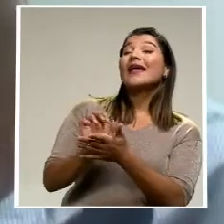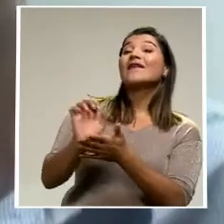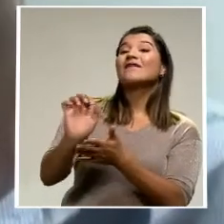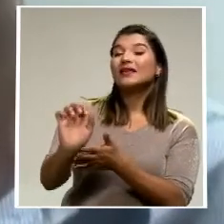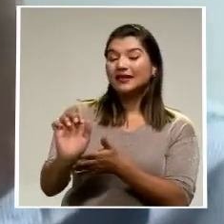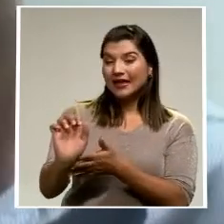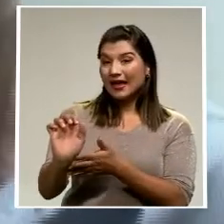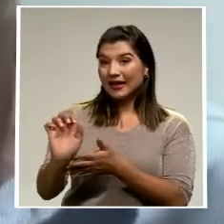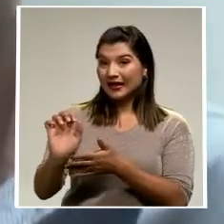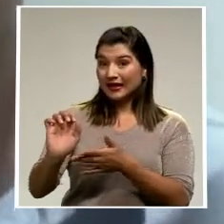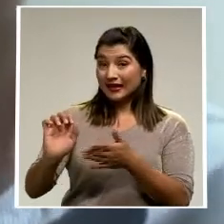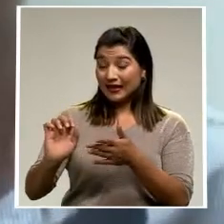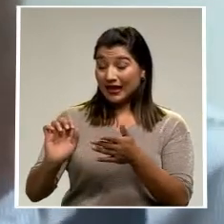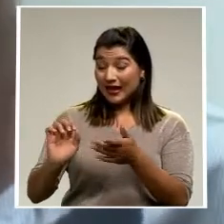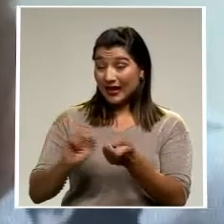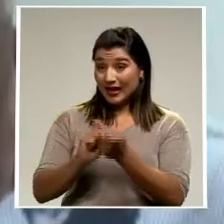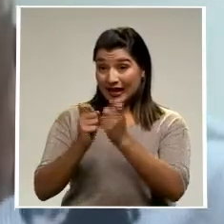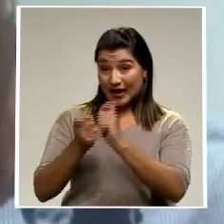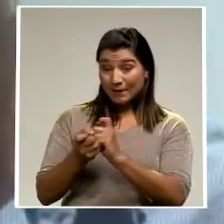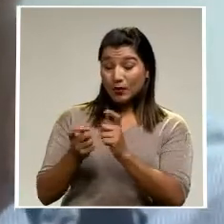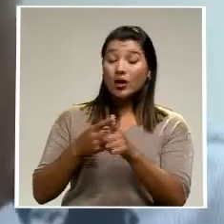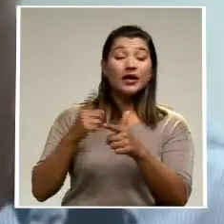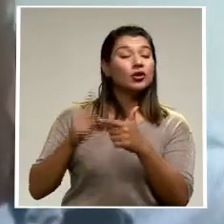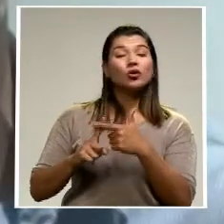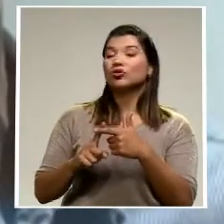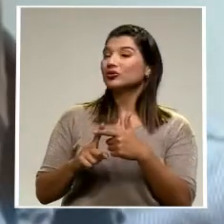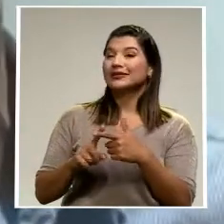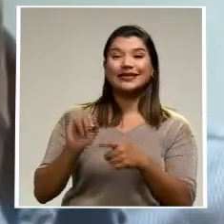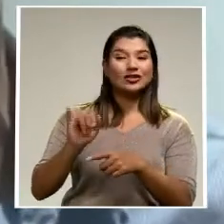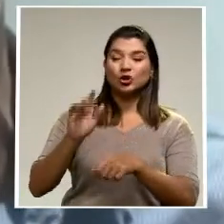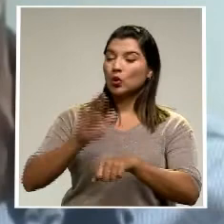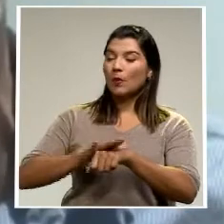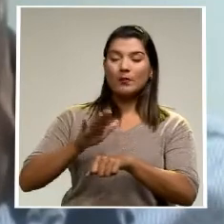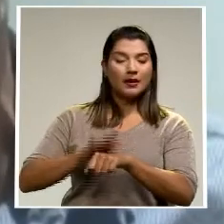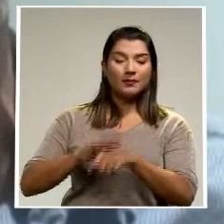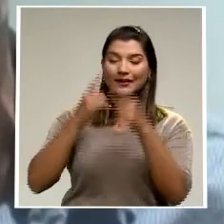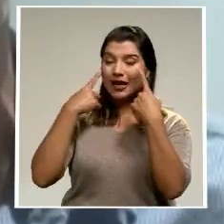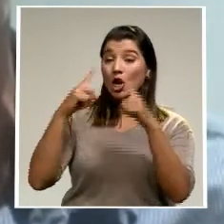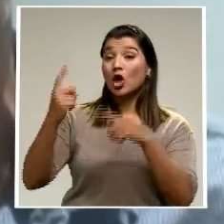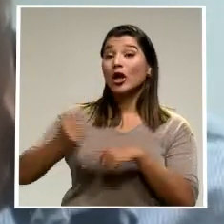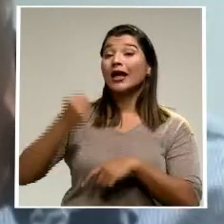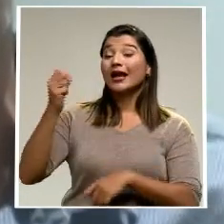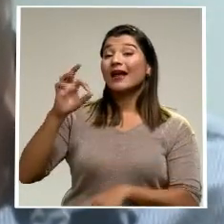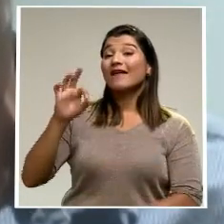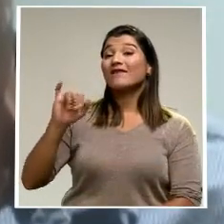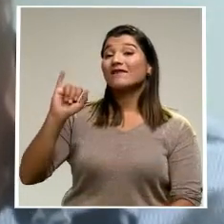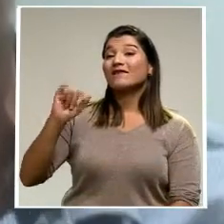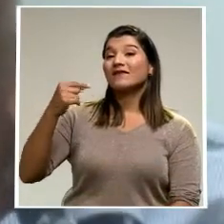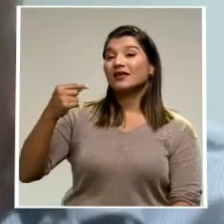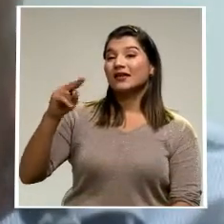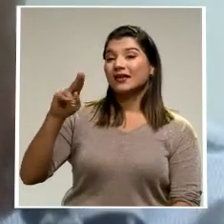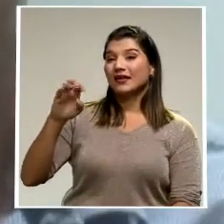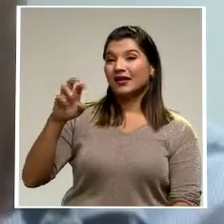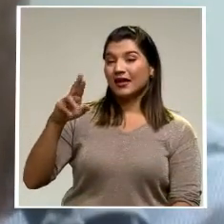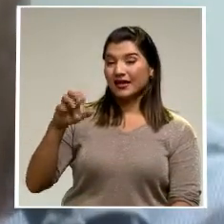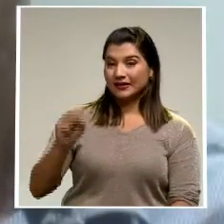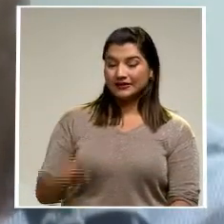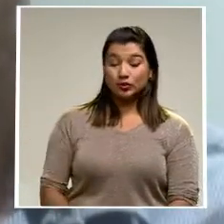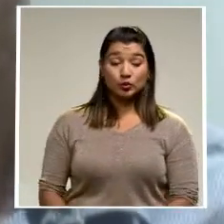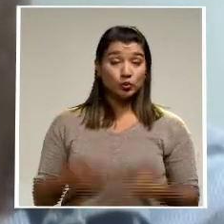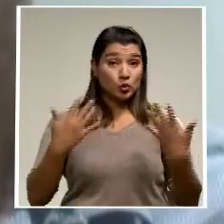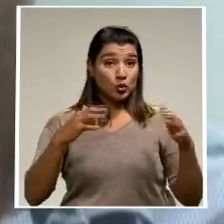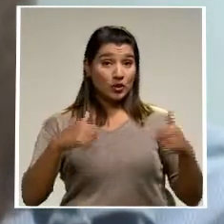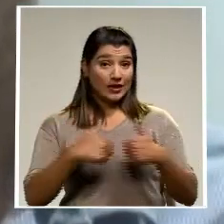de la estructura es lo que permitiría que no llegase Figueres a ser el candidato del Partido de Liberación Nacional. Todo un